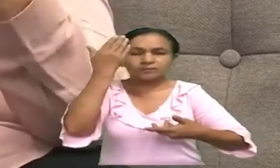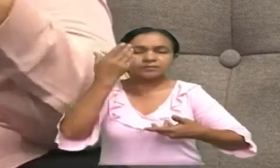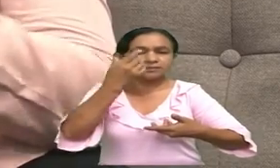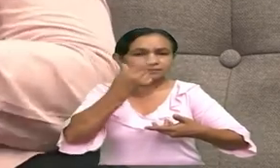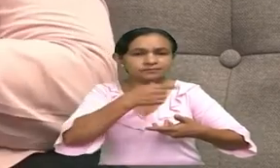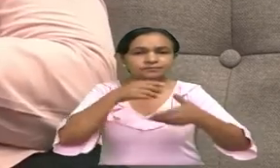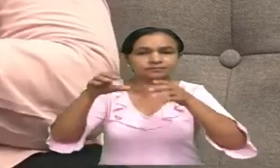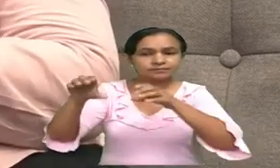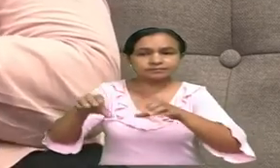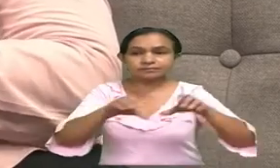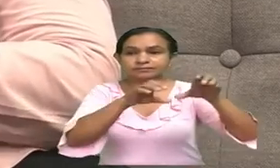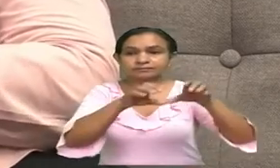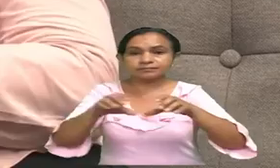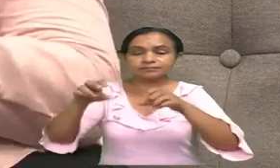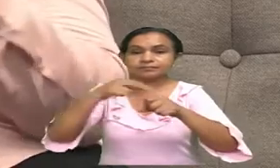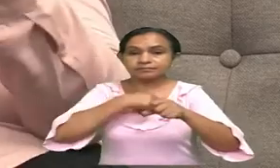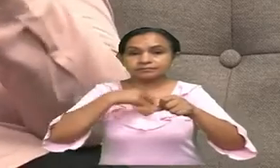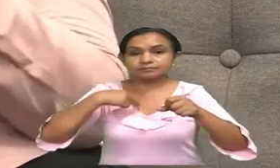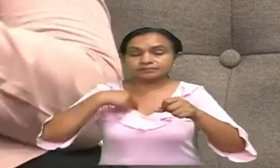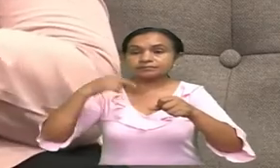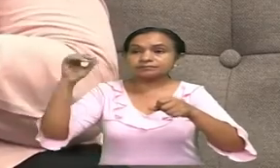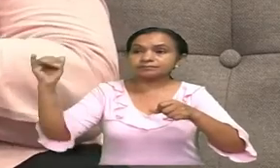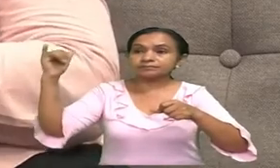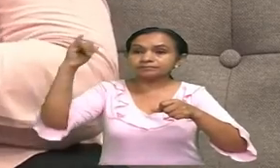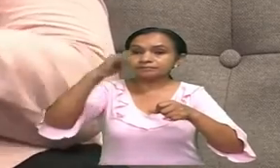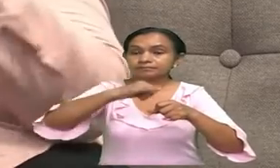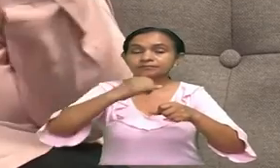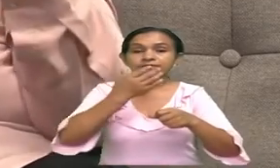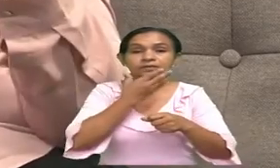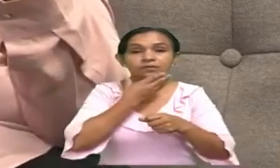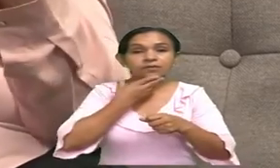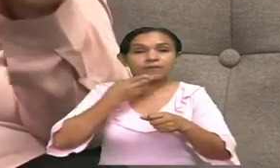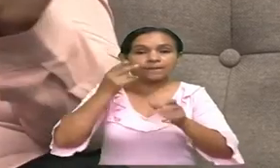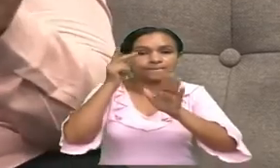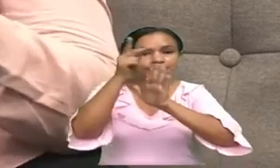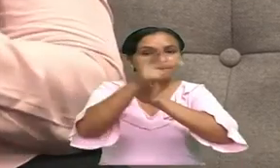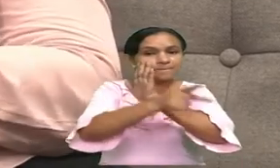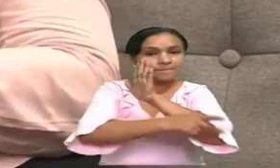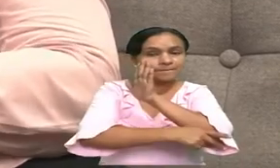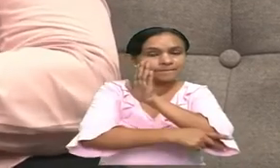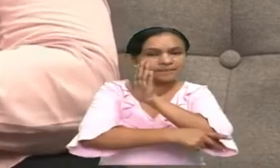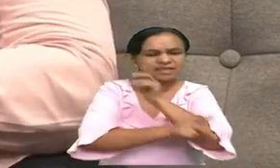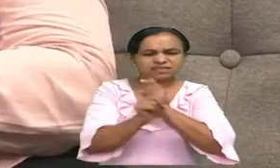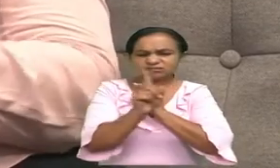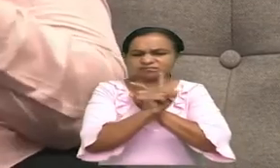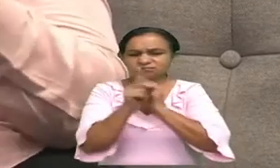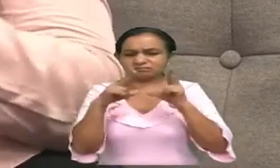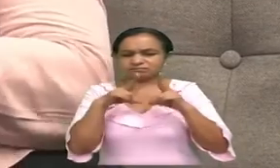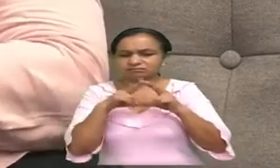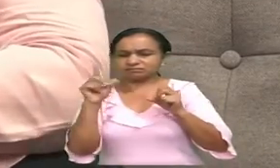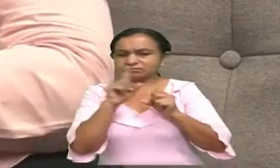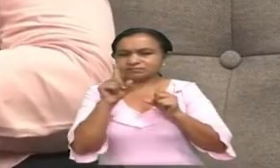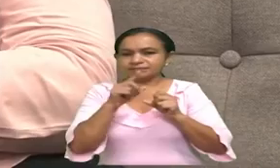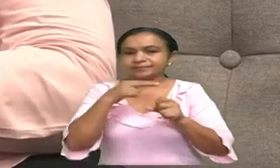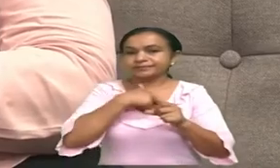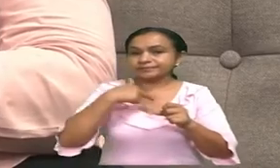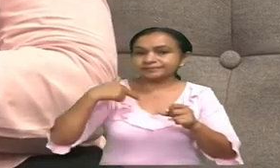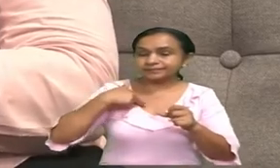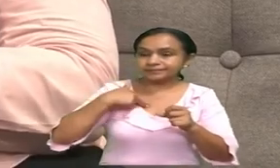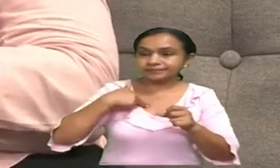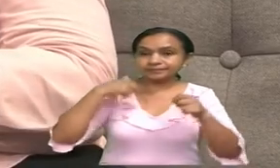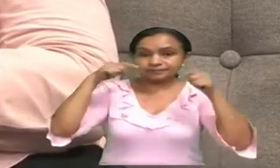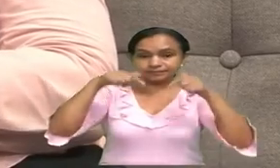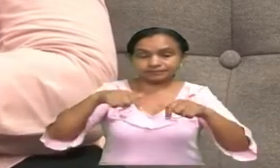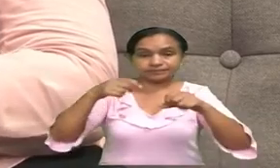fue uno de los primeros eventos que nosotros hicimos donde vinieron jóvenes. Algunos países decidieron no venir, pero ahora que hacemos el